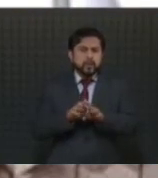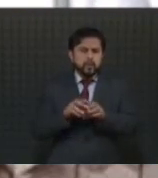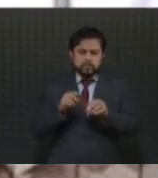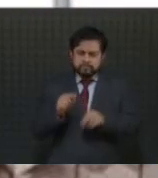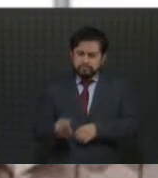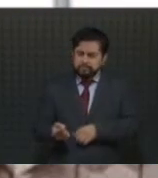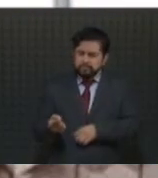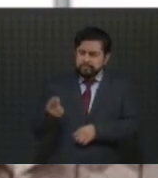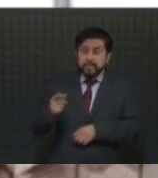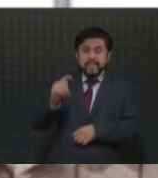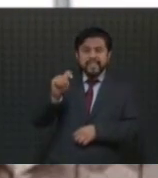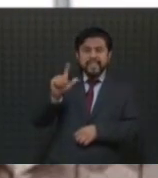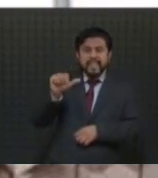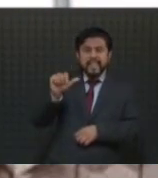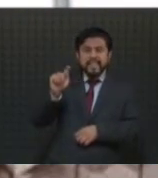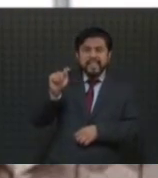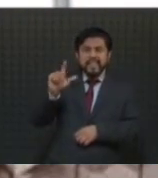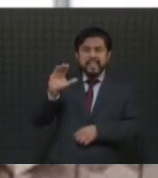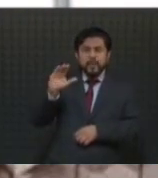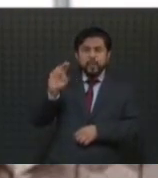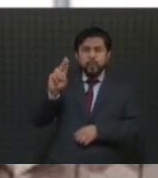es más, Tlaltecutli,